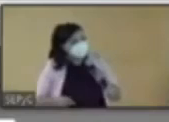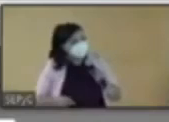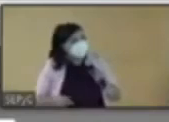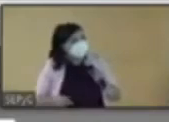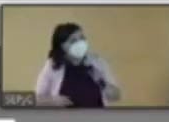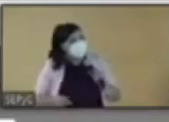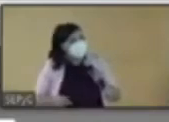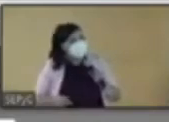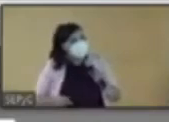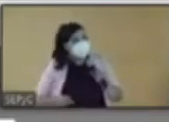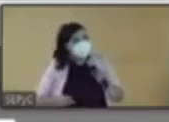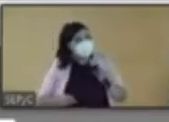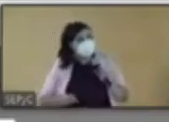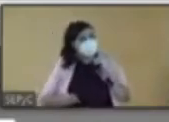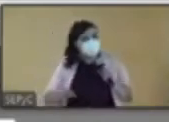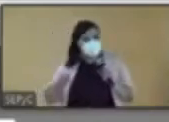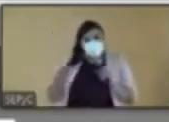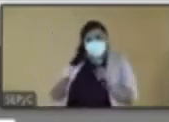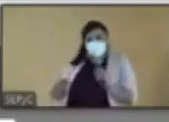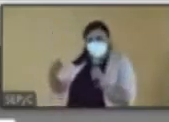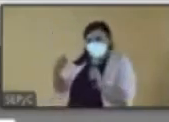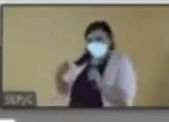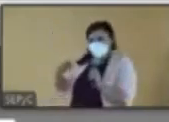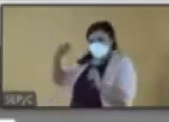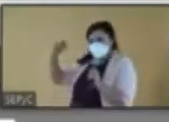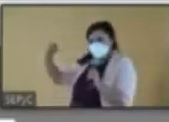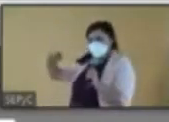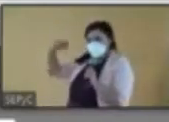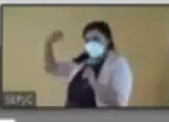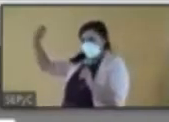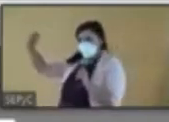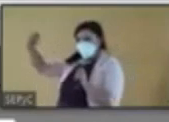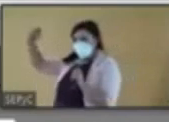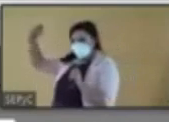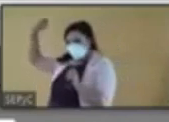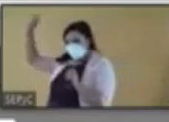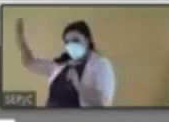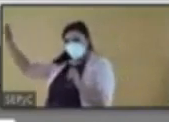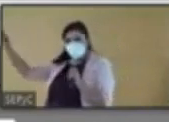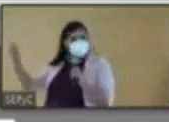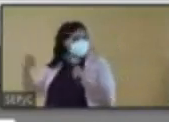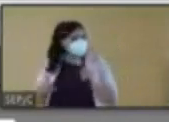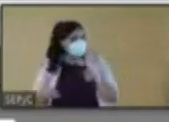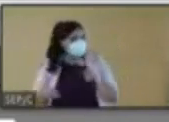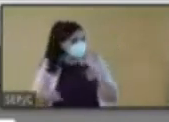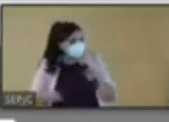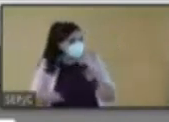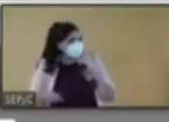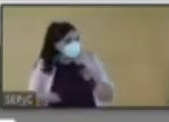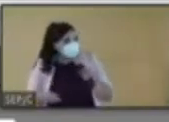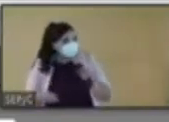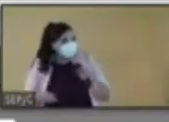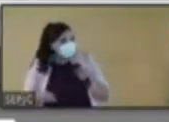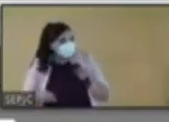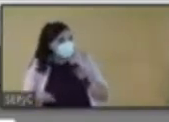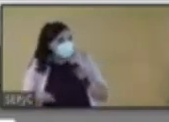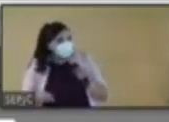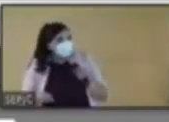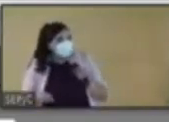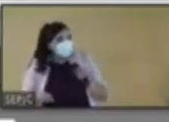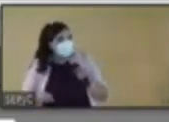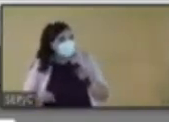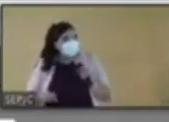Si soy fideicomitente, es decir, el propietario de los bienes que se ceden en favor, en su caso, de un tercero. El